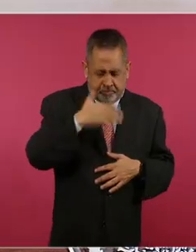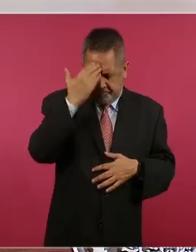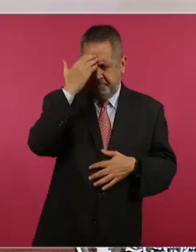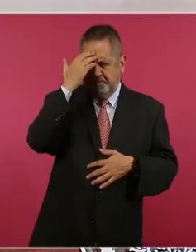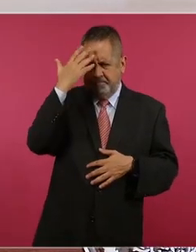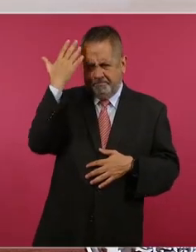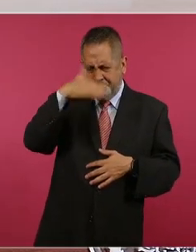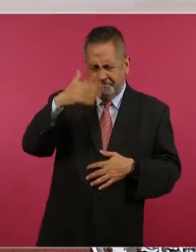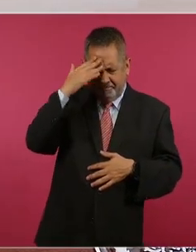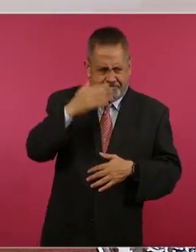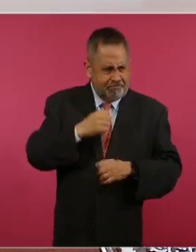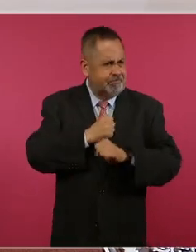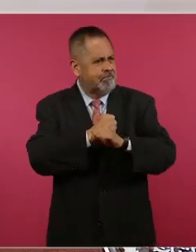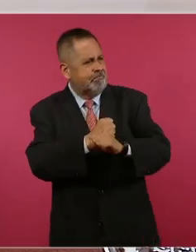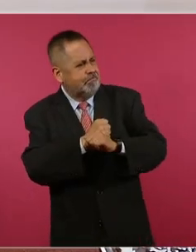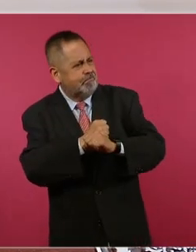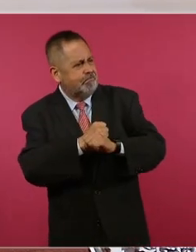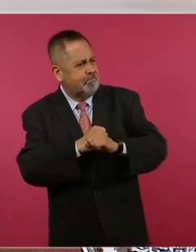resiste,